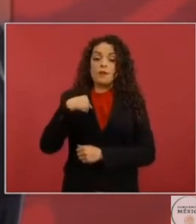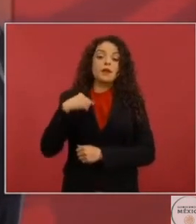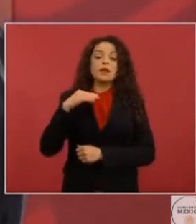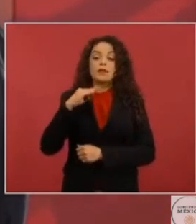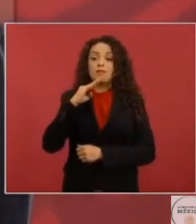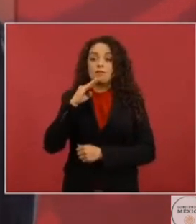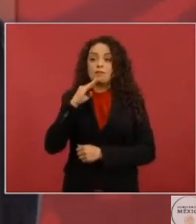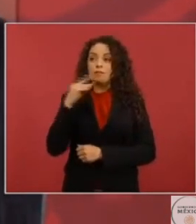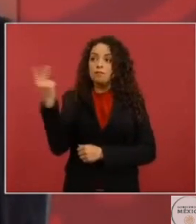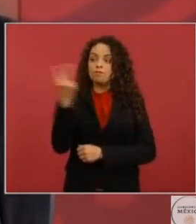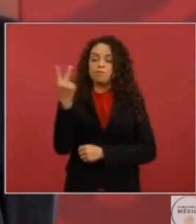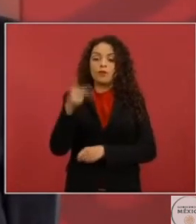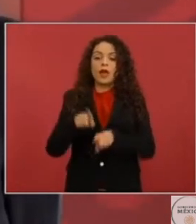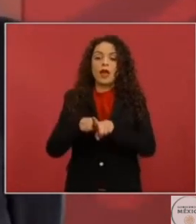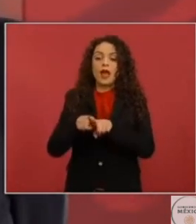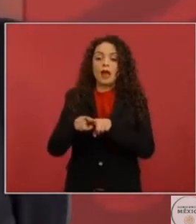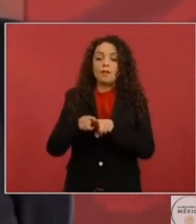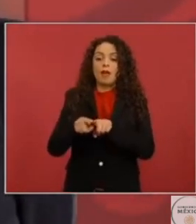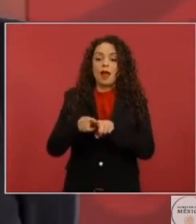eran hermanas.